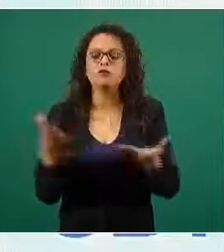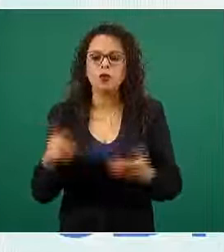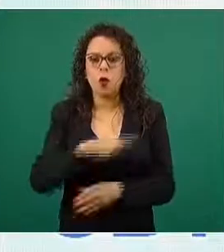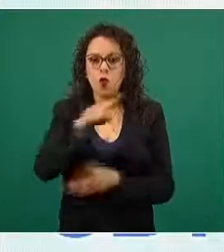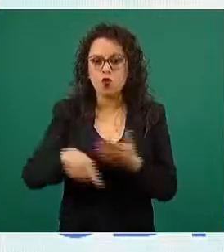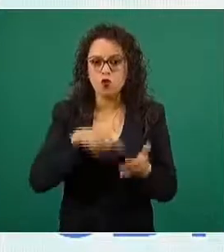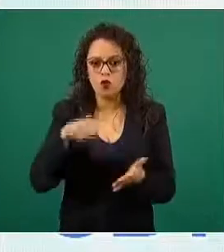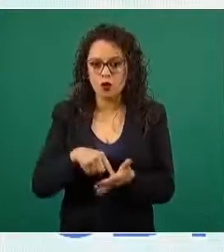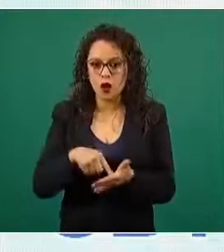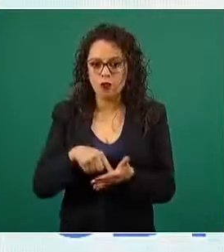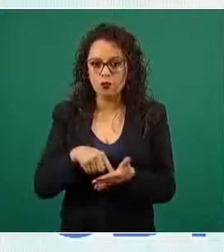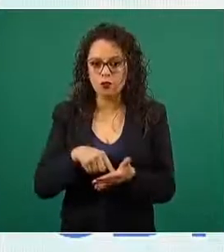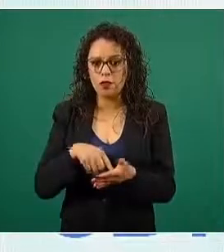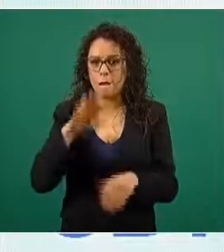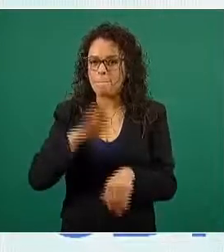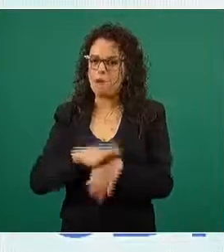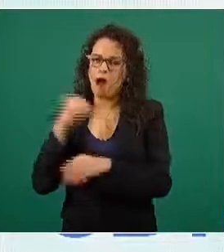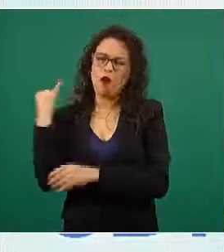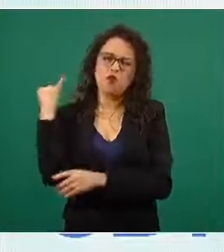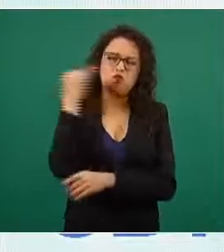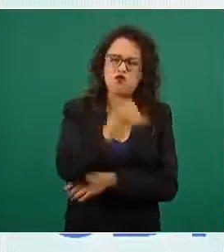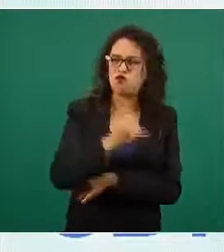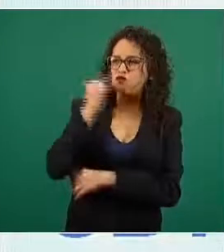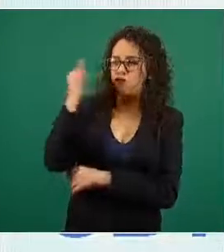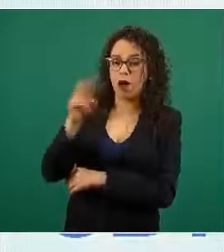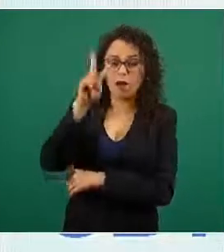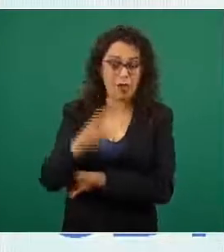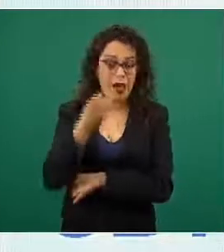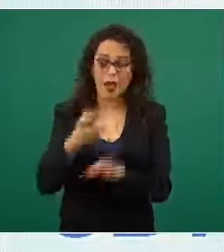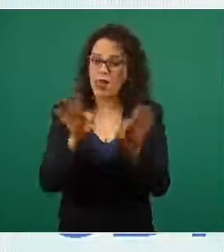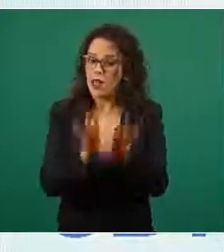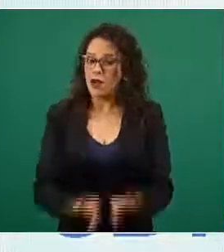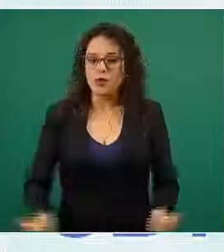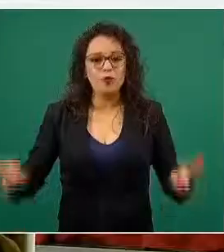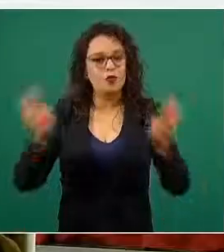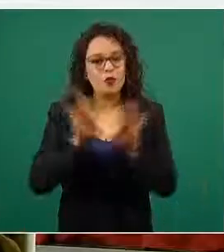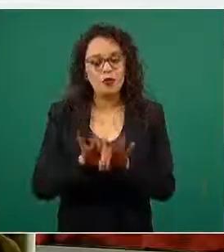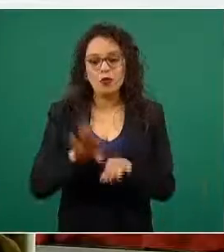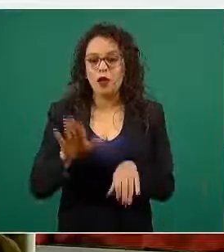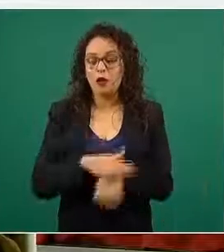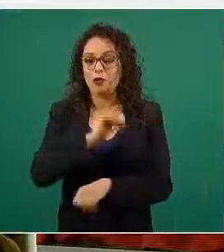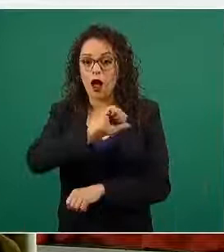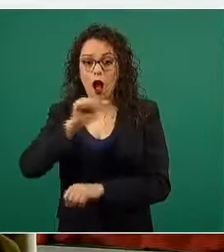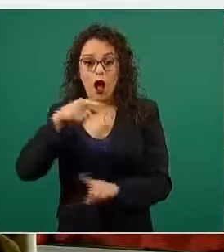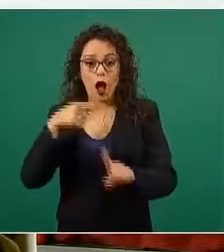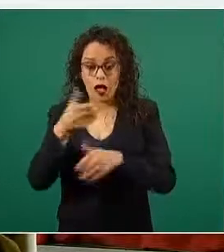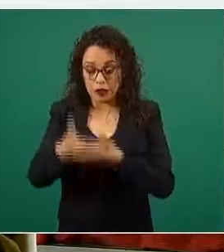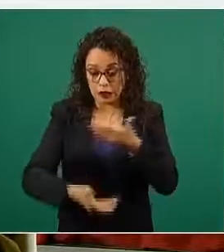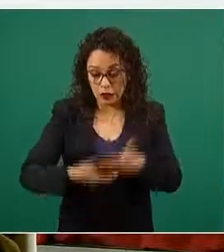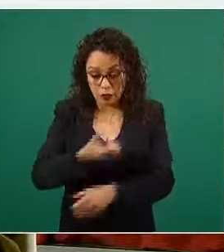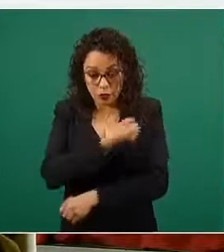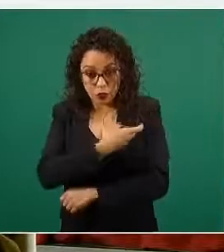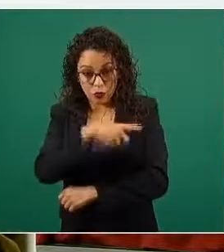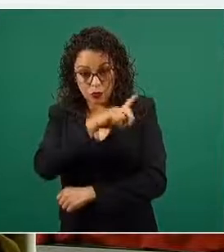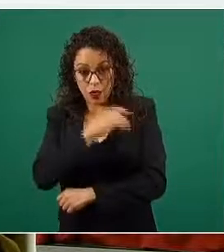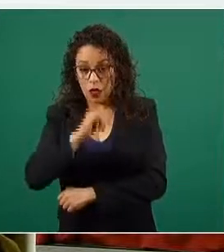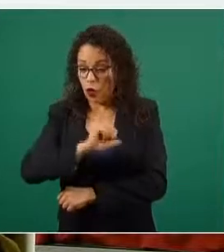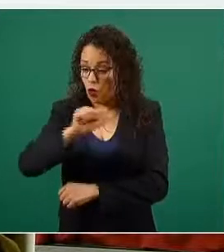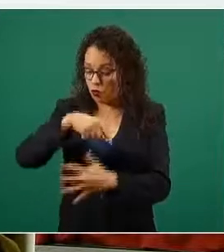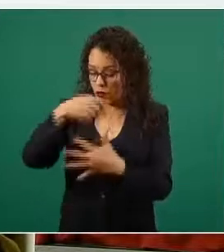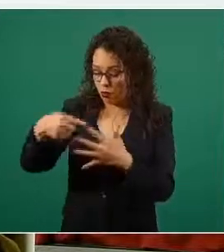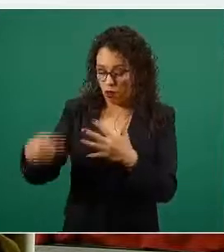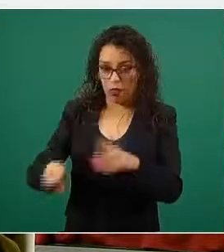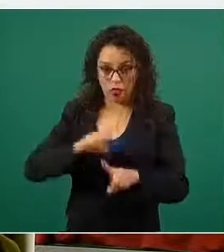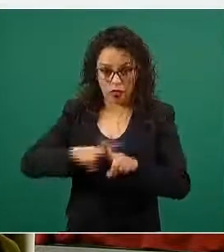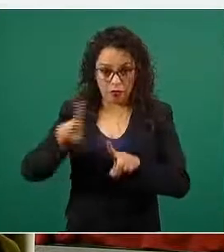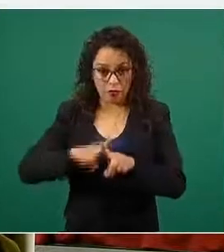más remotas. Esto es importantísimo. Generalmente los recursos de salud o los servicios de salud y muchos otros servicios